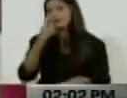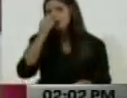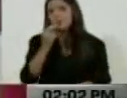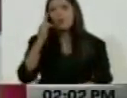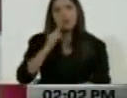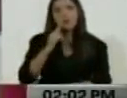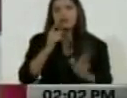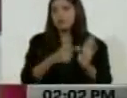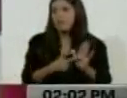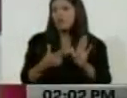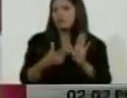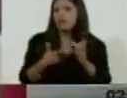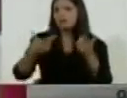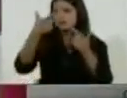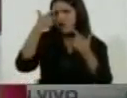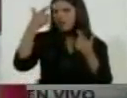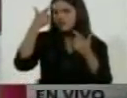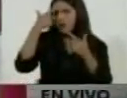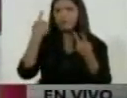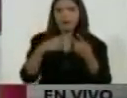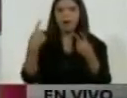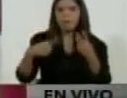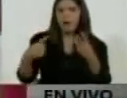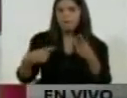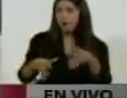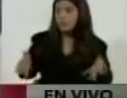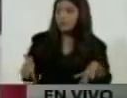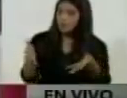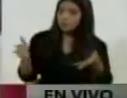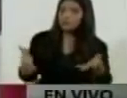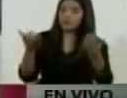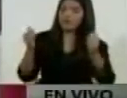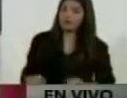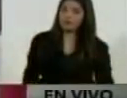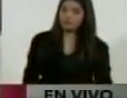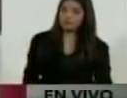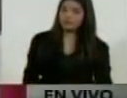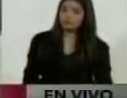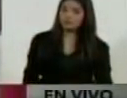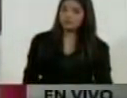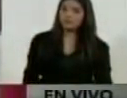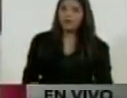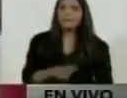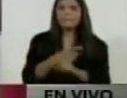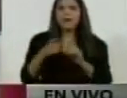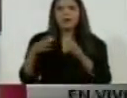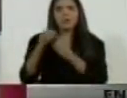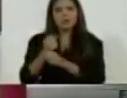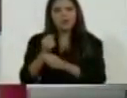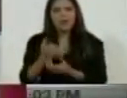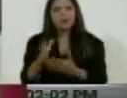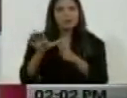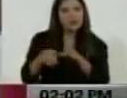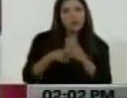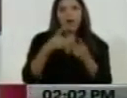mira, esto, Chávez, para motivar. Mire, el sindicato, nos están robando tal cosa,